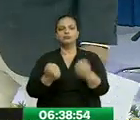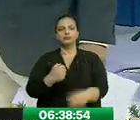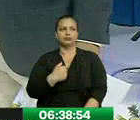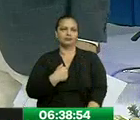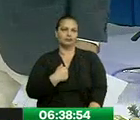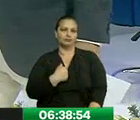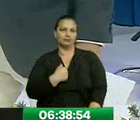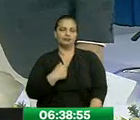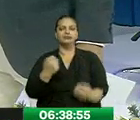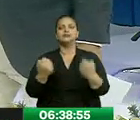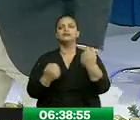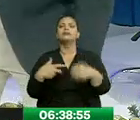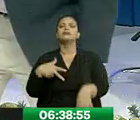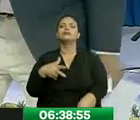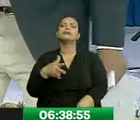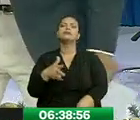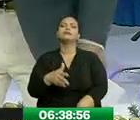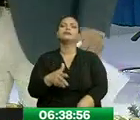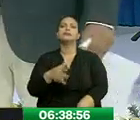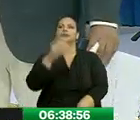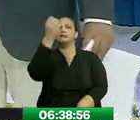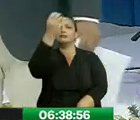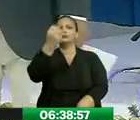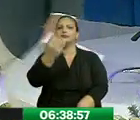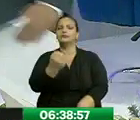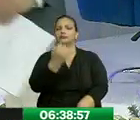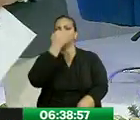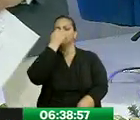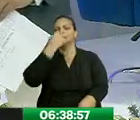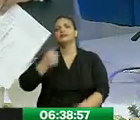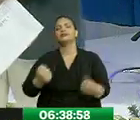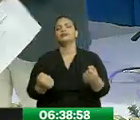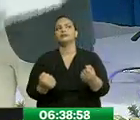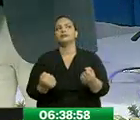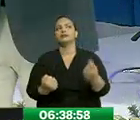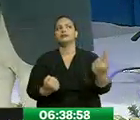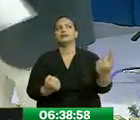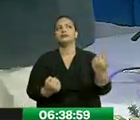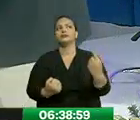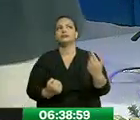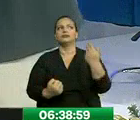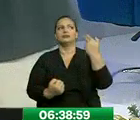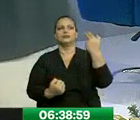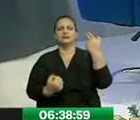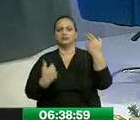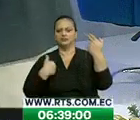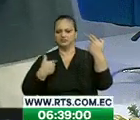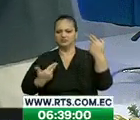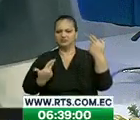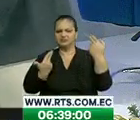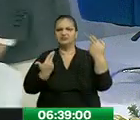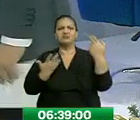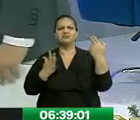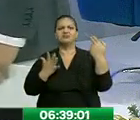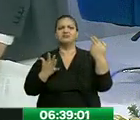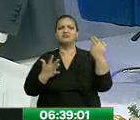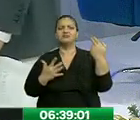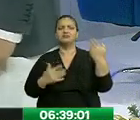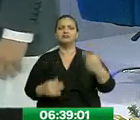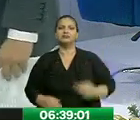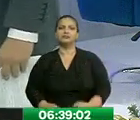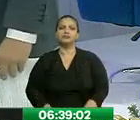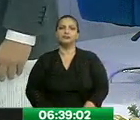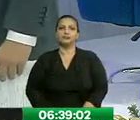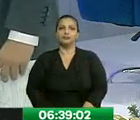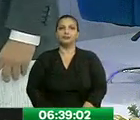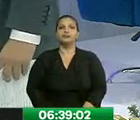veces. Dos veces. Y donde no, le saque el arma, ¿se mantendrá o no tendrá? No, Dios lo que pasa. Claro, se va nomás. Bueno, nosotros con esto nos vamos tema, a la pausa. Esto es un tema que hay que manejarlo con